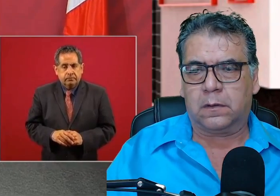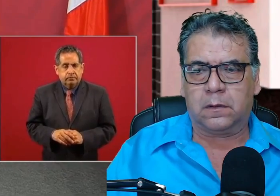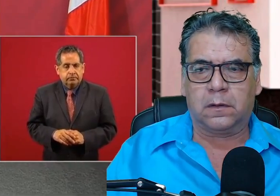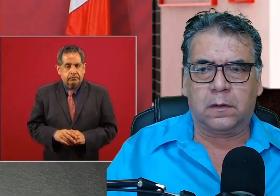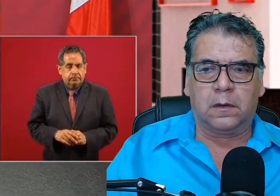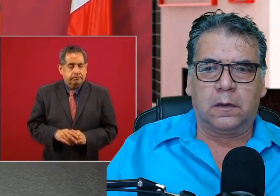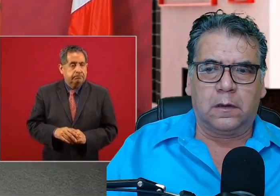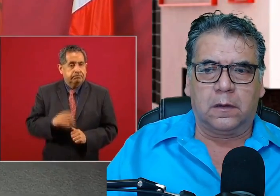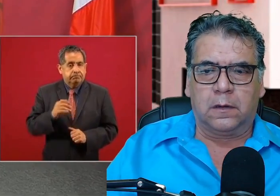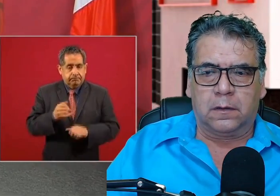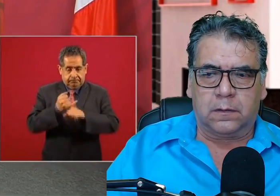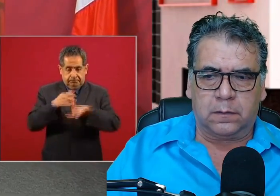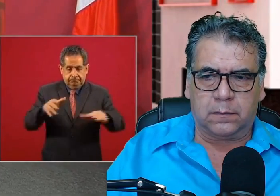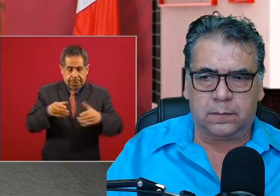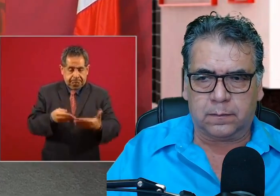que se tiene